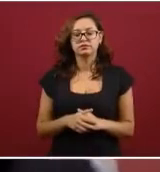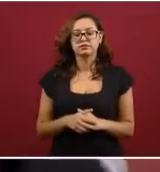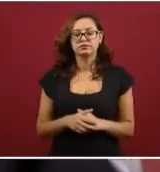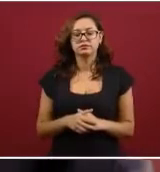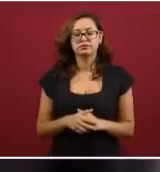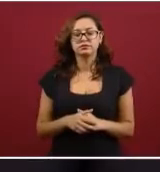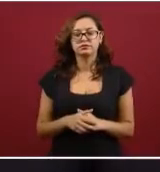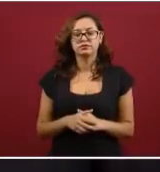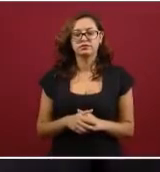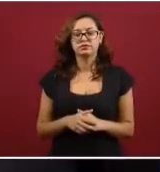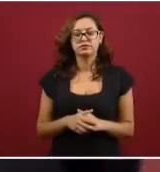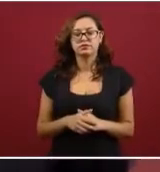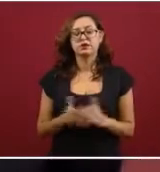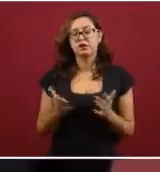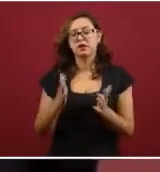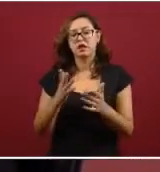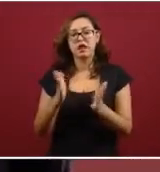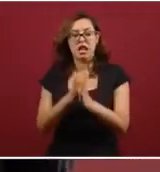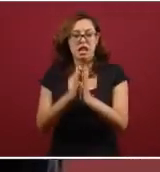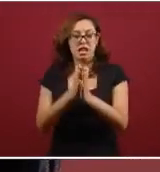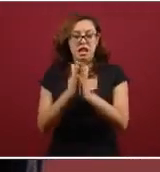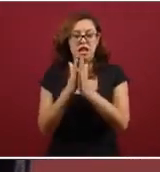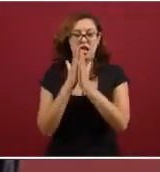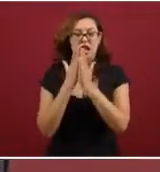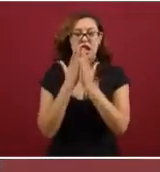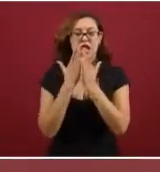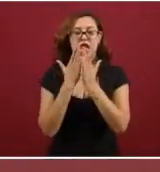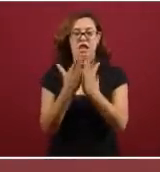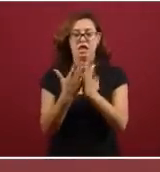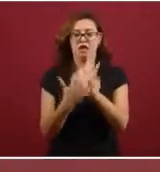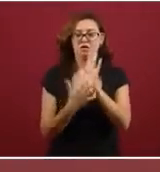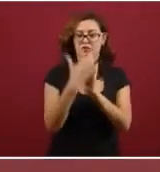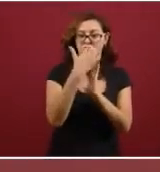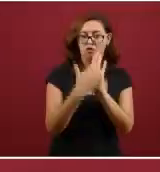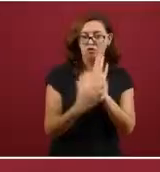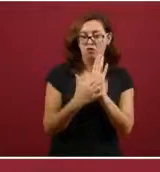del responsable administrativo de la Secretaría de Educación Pública,